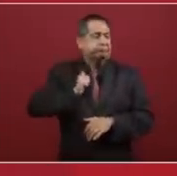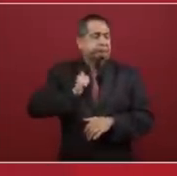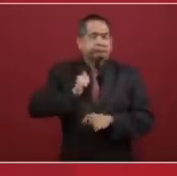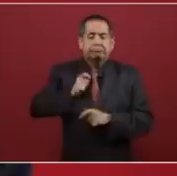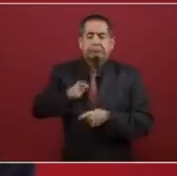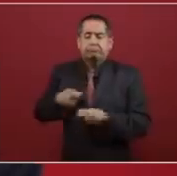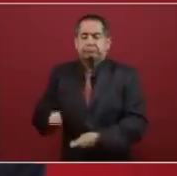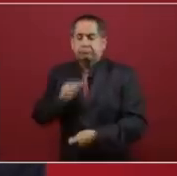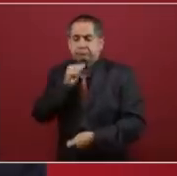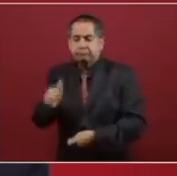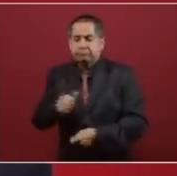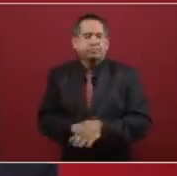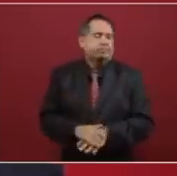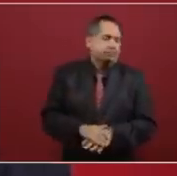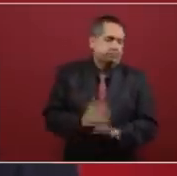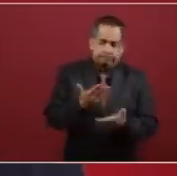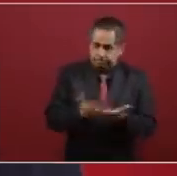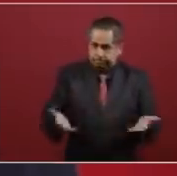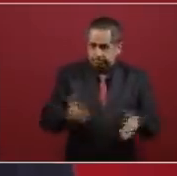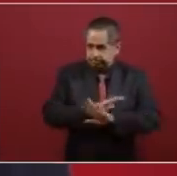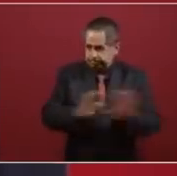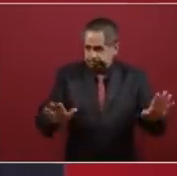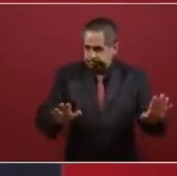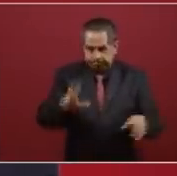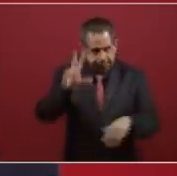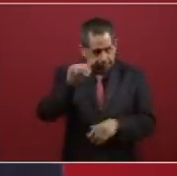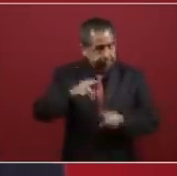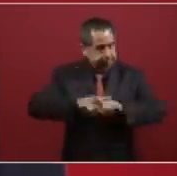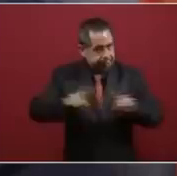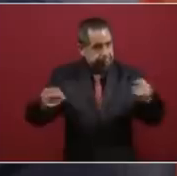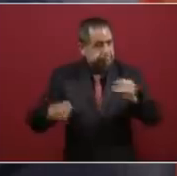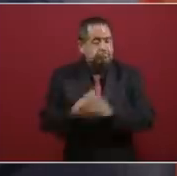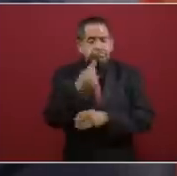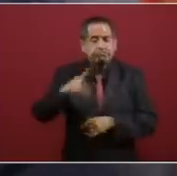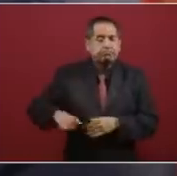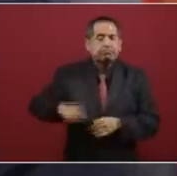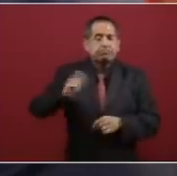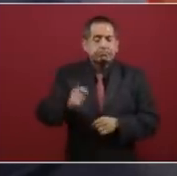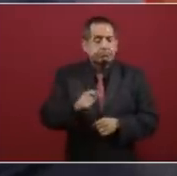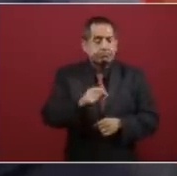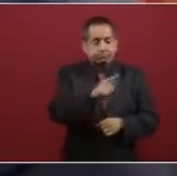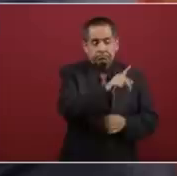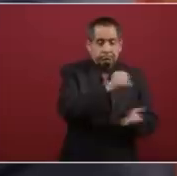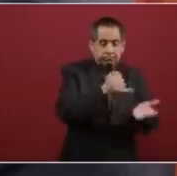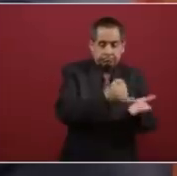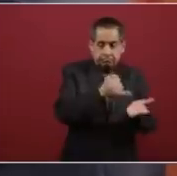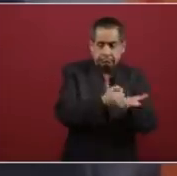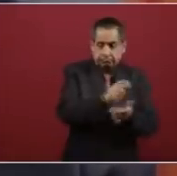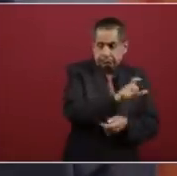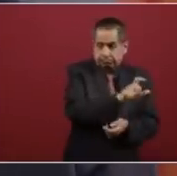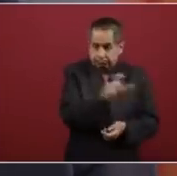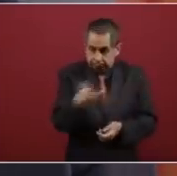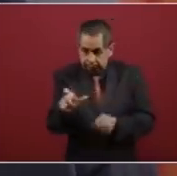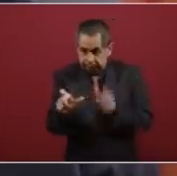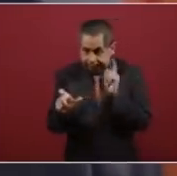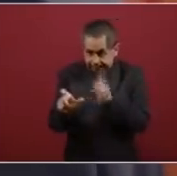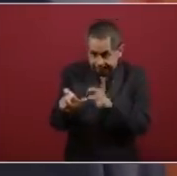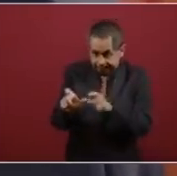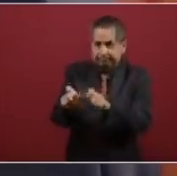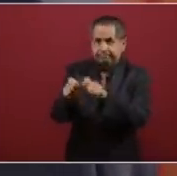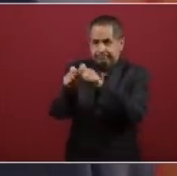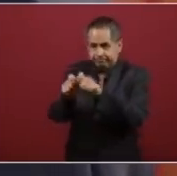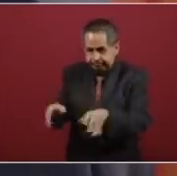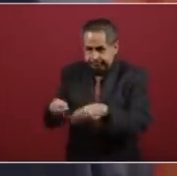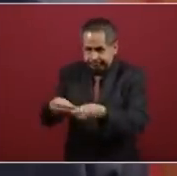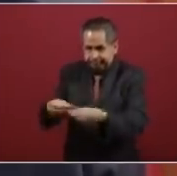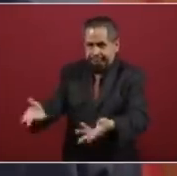con el nuevo gobierno, esos recursos por la extracción de minerales van a las